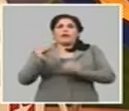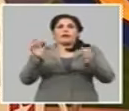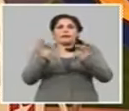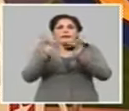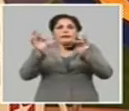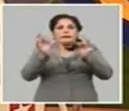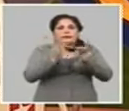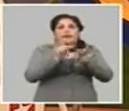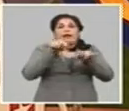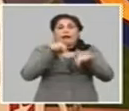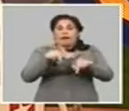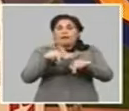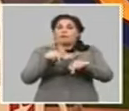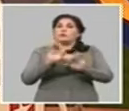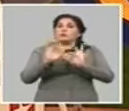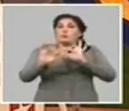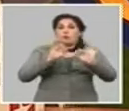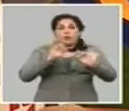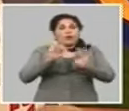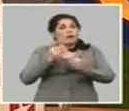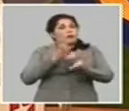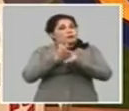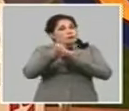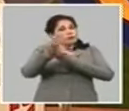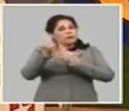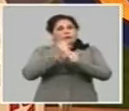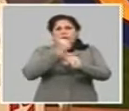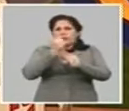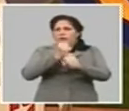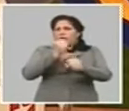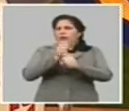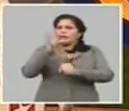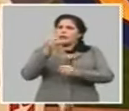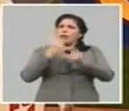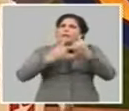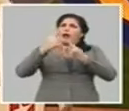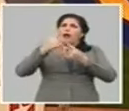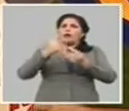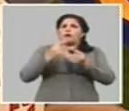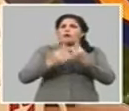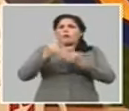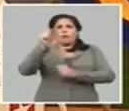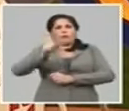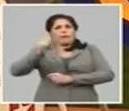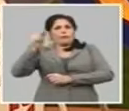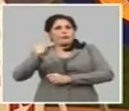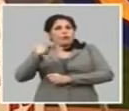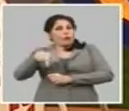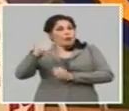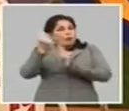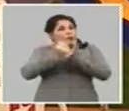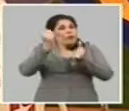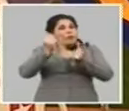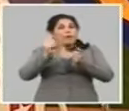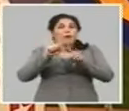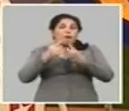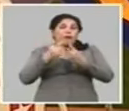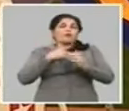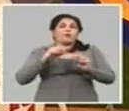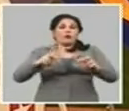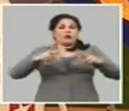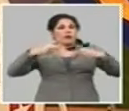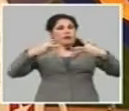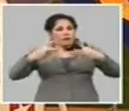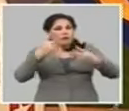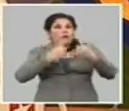esto es un tema que tenemos que debemos seguir trabajando siempre se nos queda quien a partir de las personas que hoy están confirmados y os reitero que